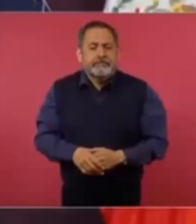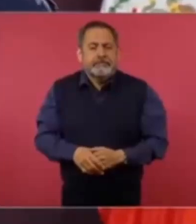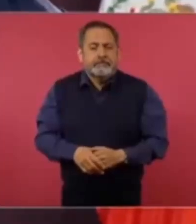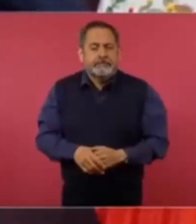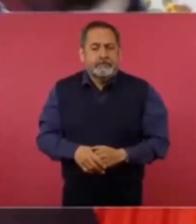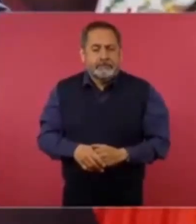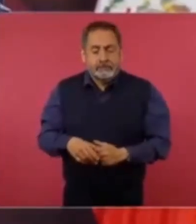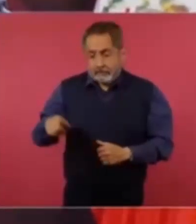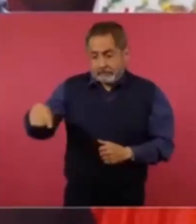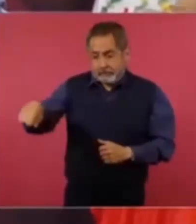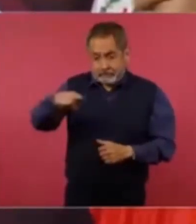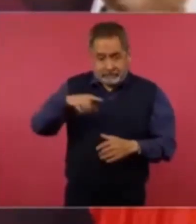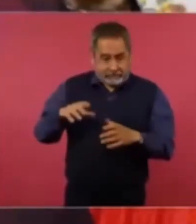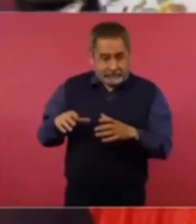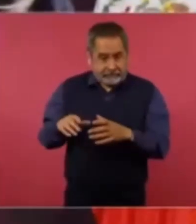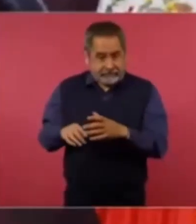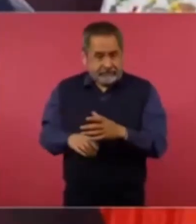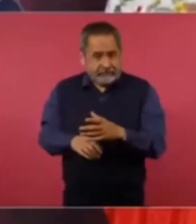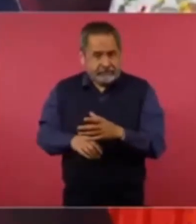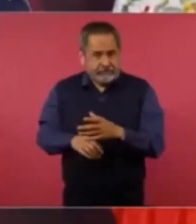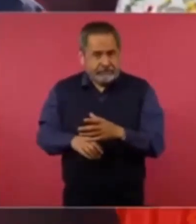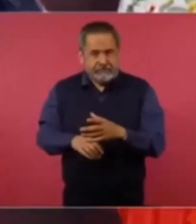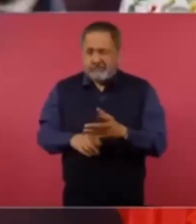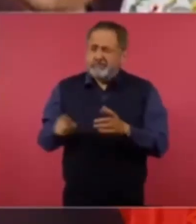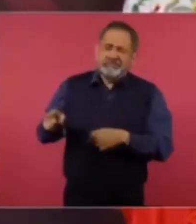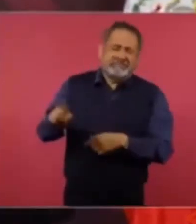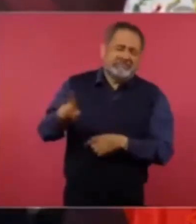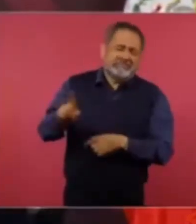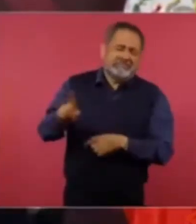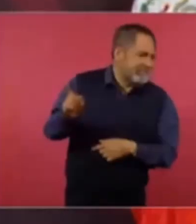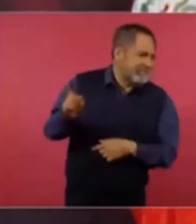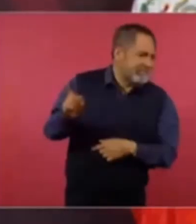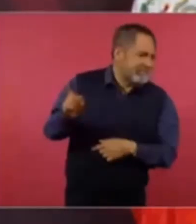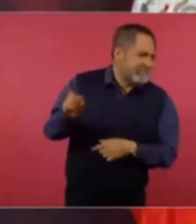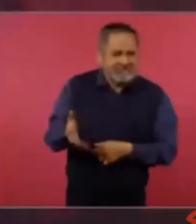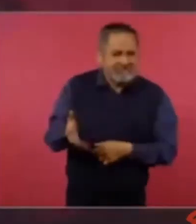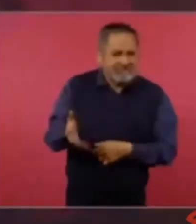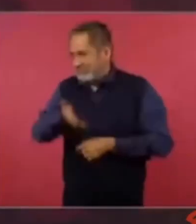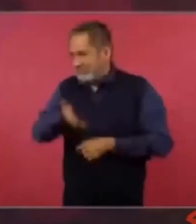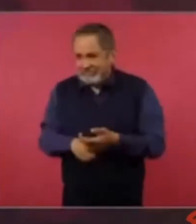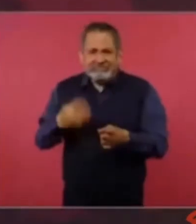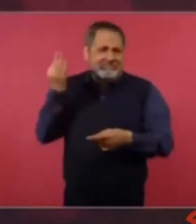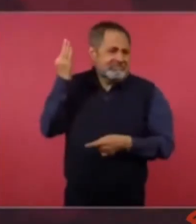a traicionar todos, no van a saber.